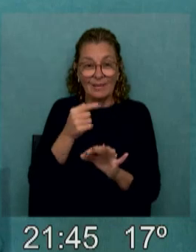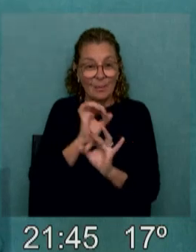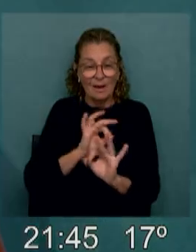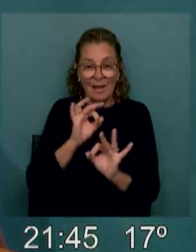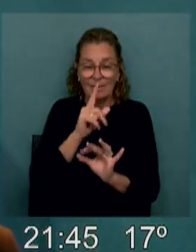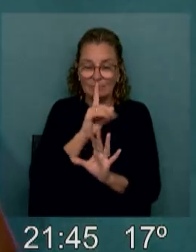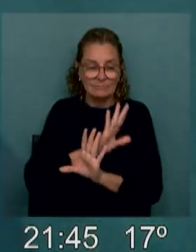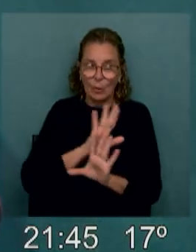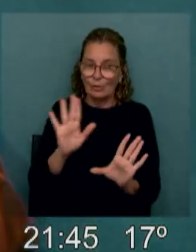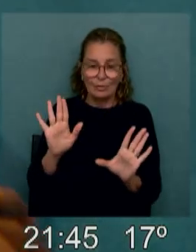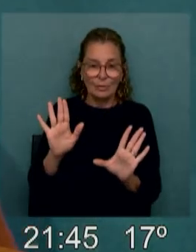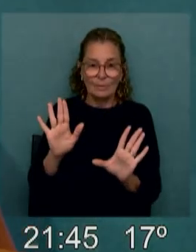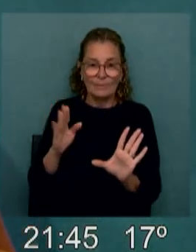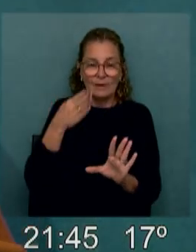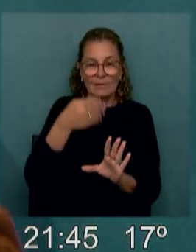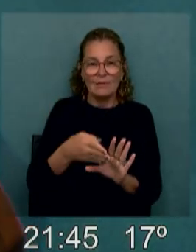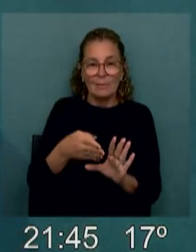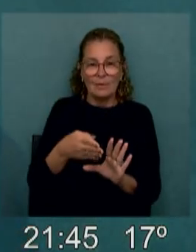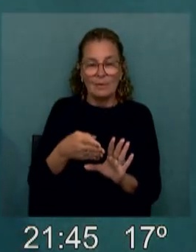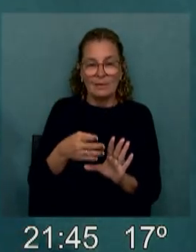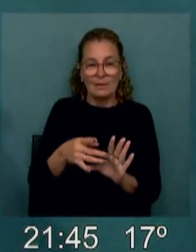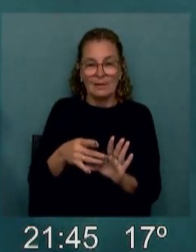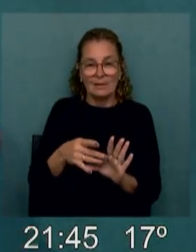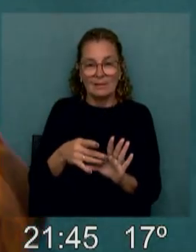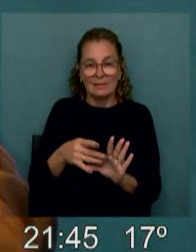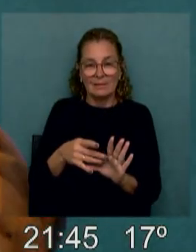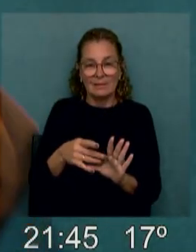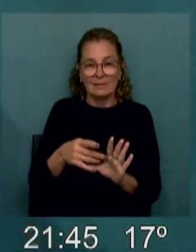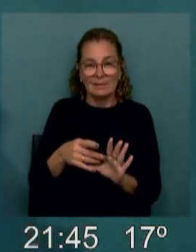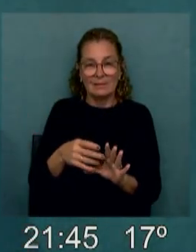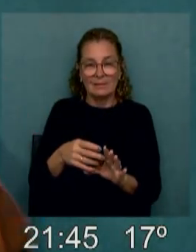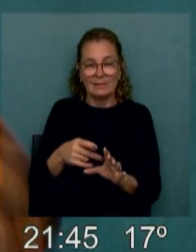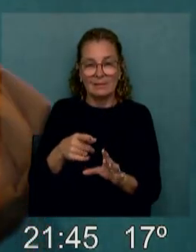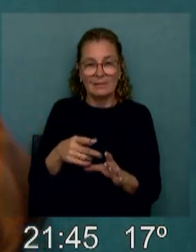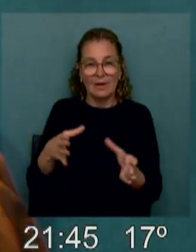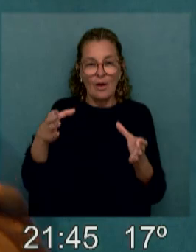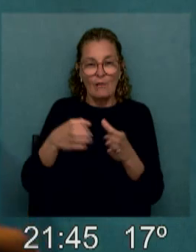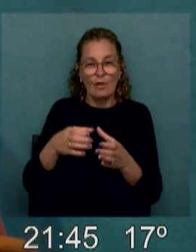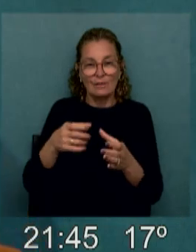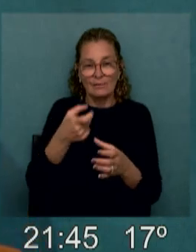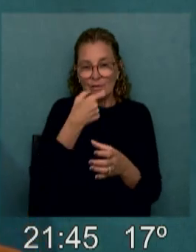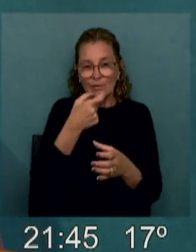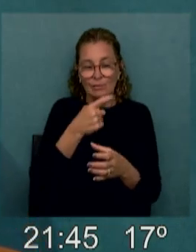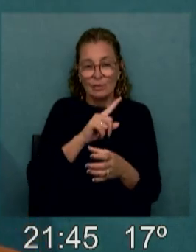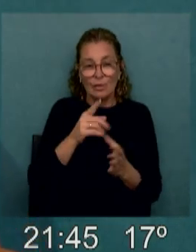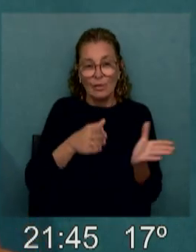No. Caíamos y en algún momento, por ejemplo, en la mesa ahí iba a aparecer una bolsa de bizcochos. Sin ser